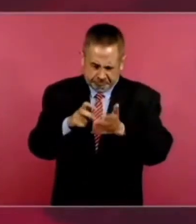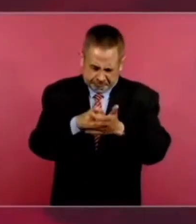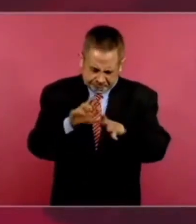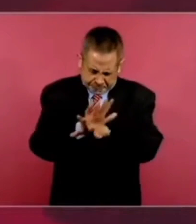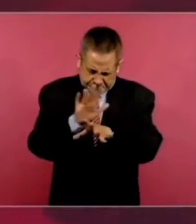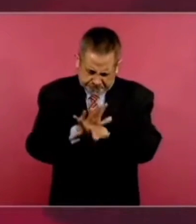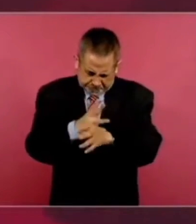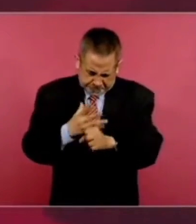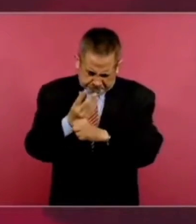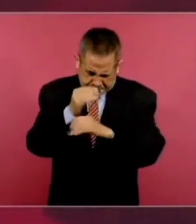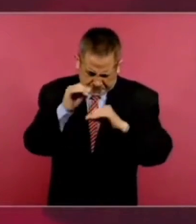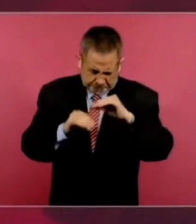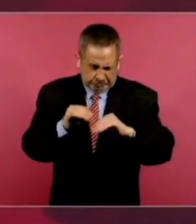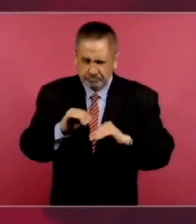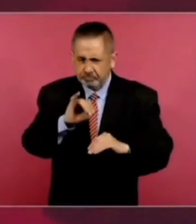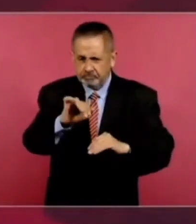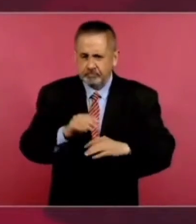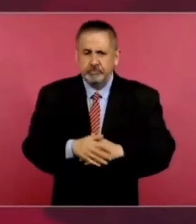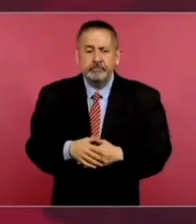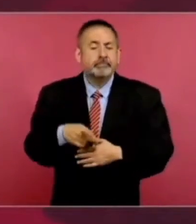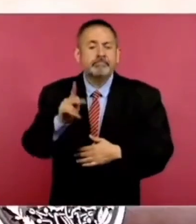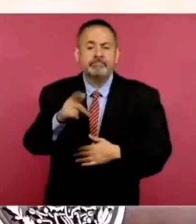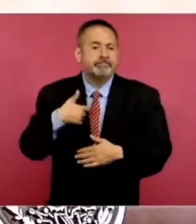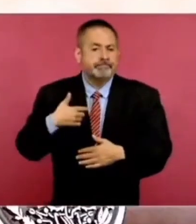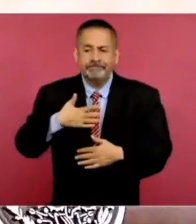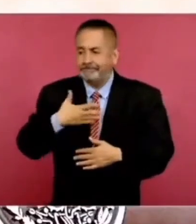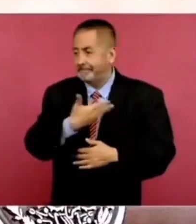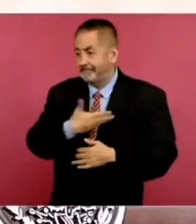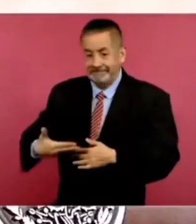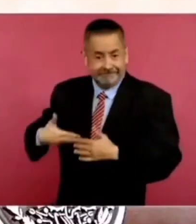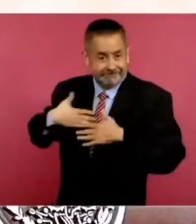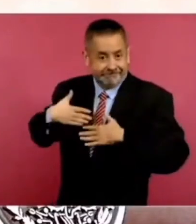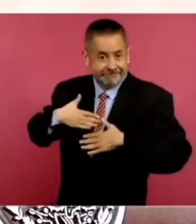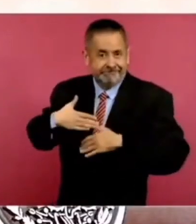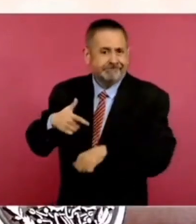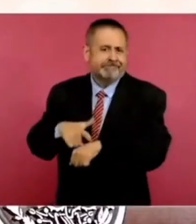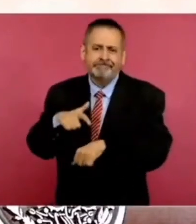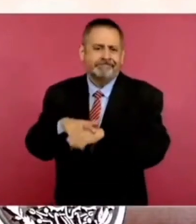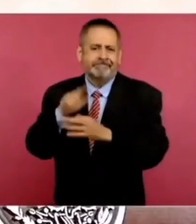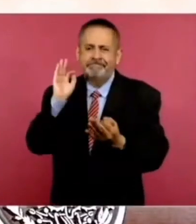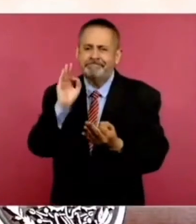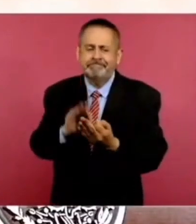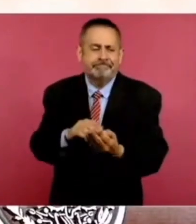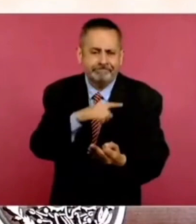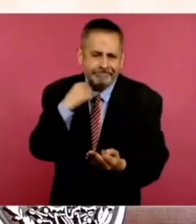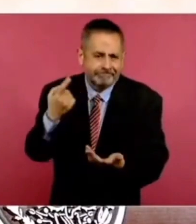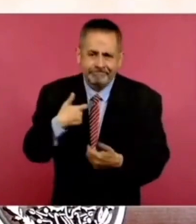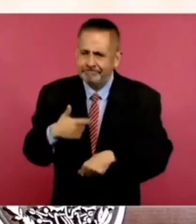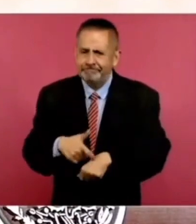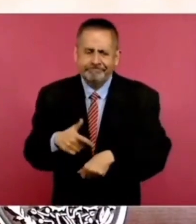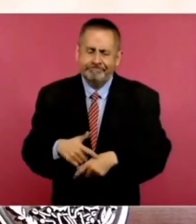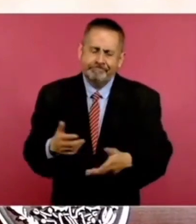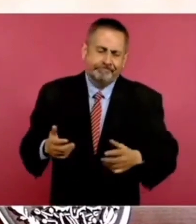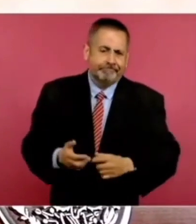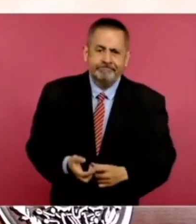importante hacerlo, además que ya nosotros ya no tenemos tiempo para eso.